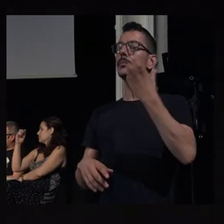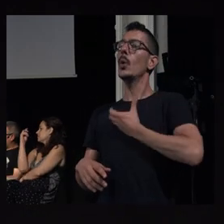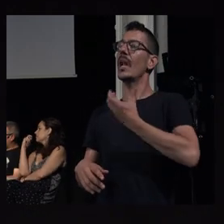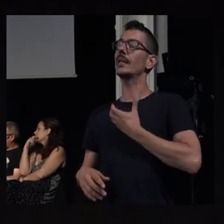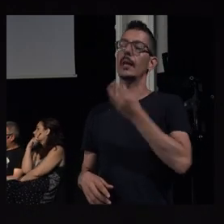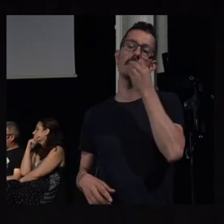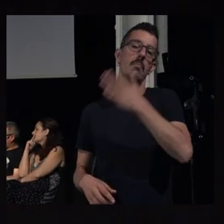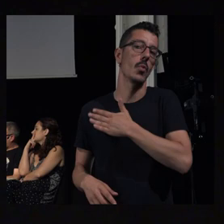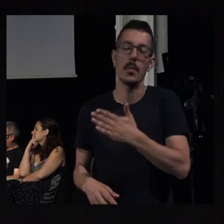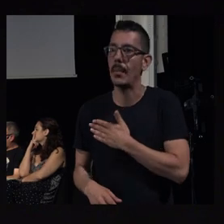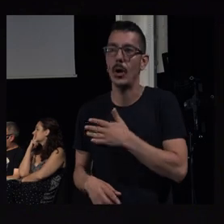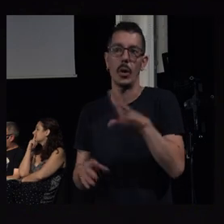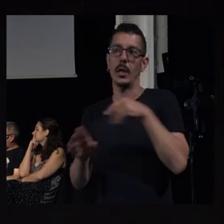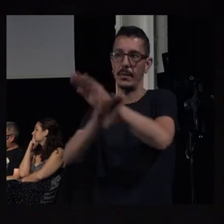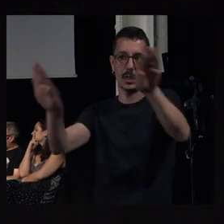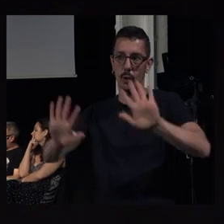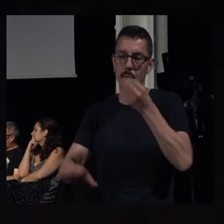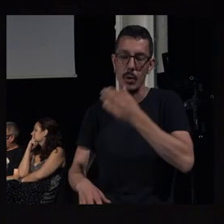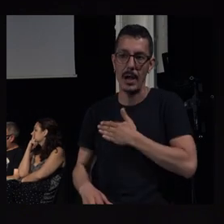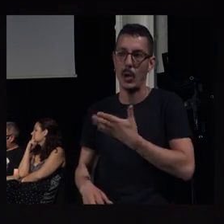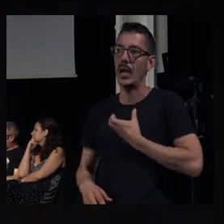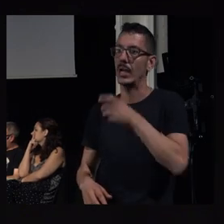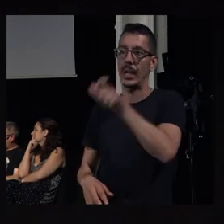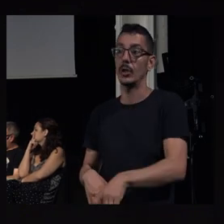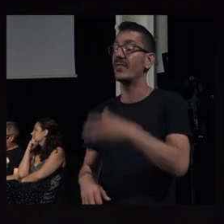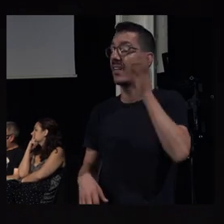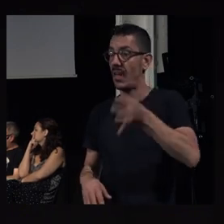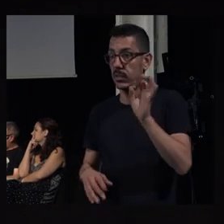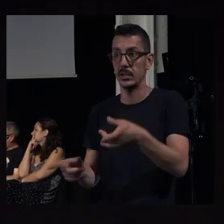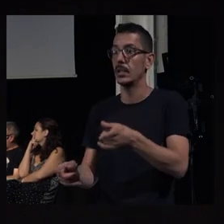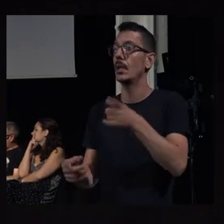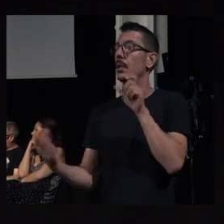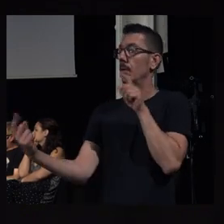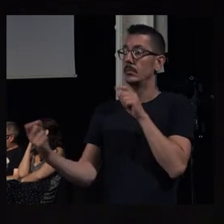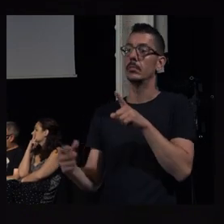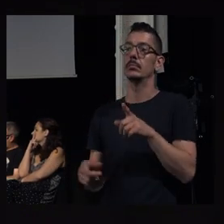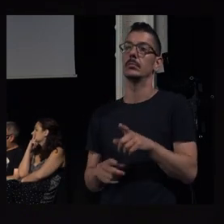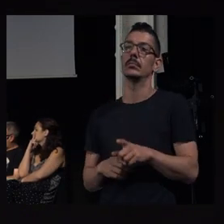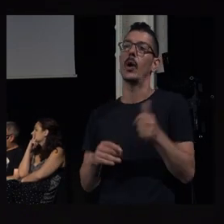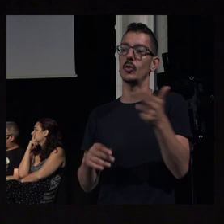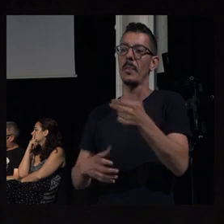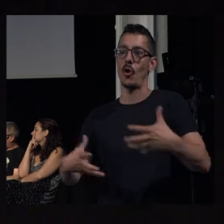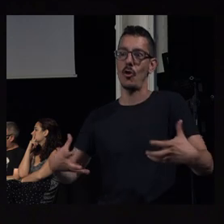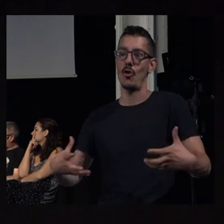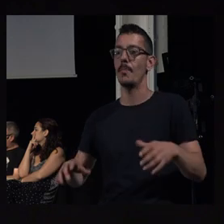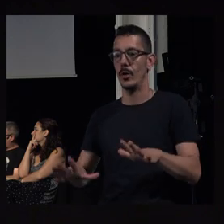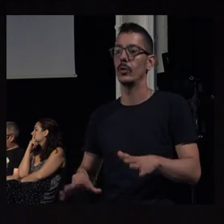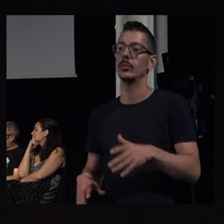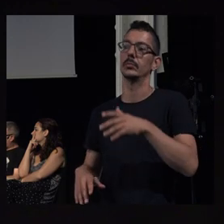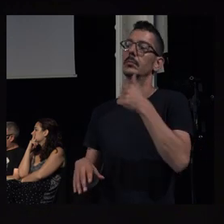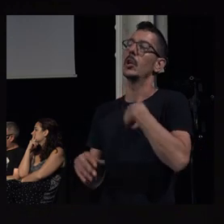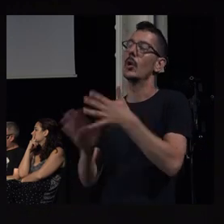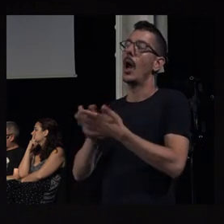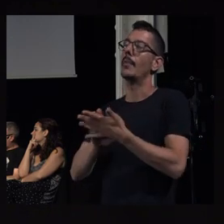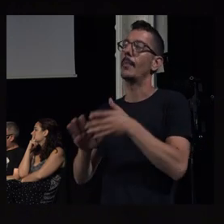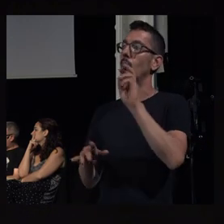súper majo, que lo sepáis, muy majo él. Es verdad, me llevo súper bien con él, eso era un pez gordo. Me dice, muy bien, yo sé esto de las trabajadoras sexuales. Digo, uy,